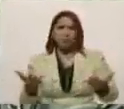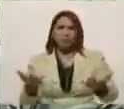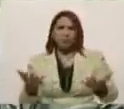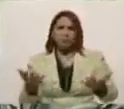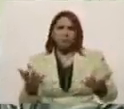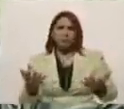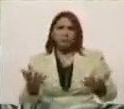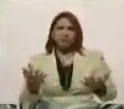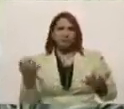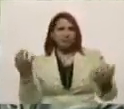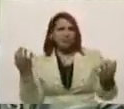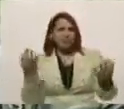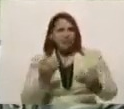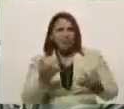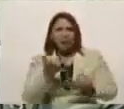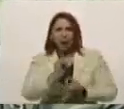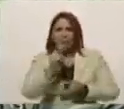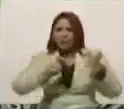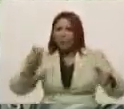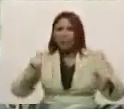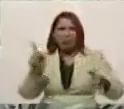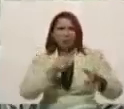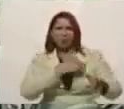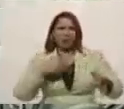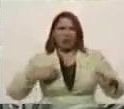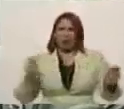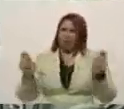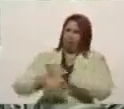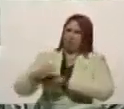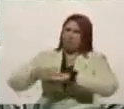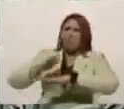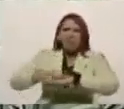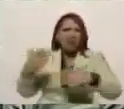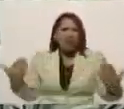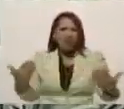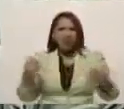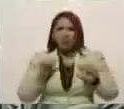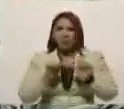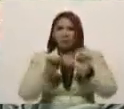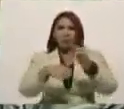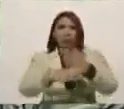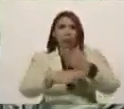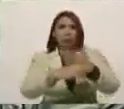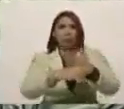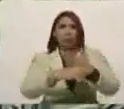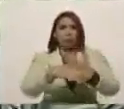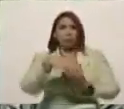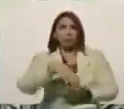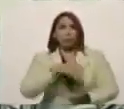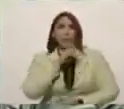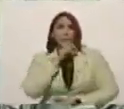siempre surgen aquellos que no quieren cambios y quieren mantenerse en el status quo.